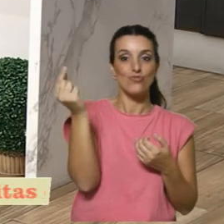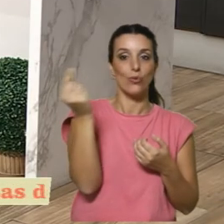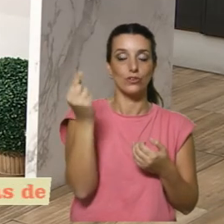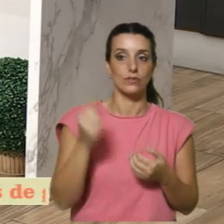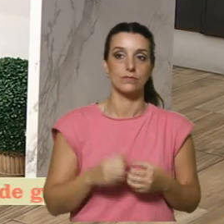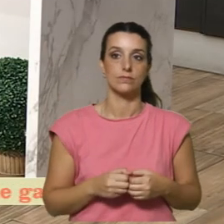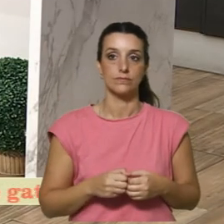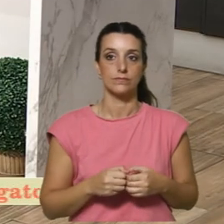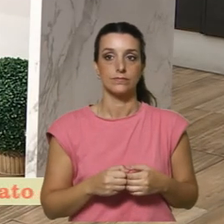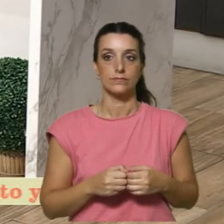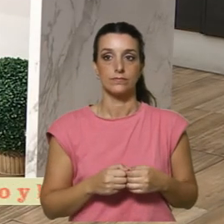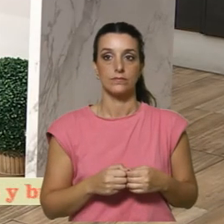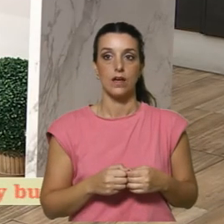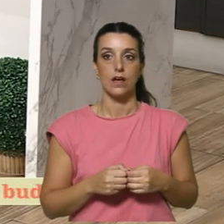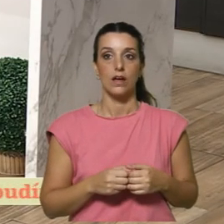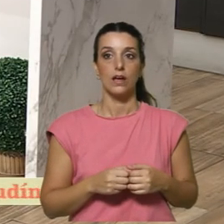acá.